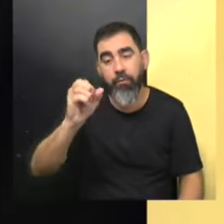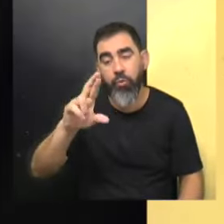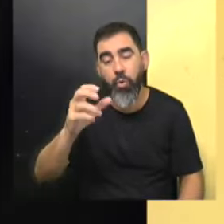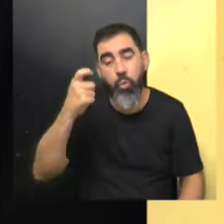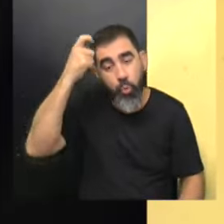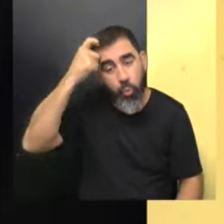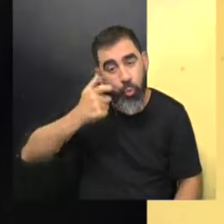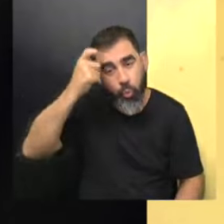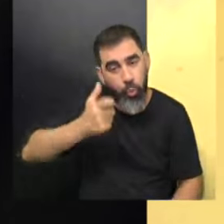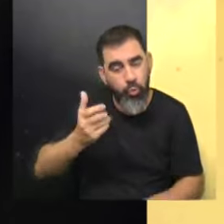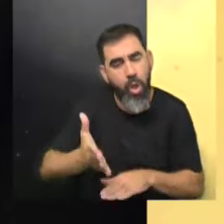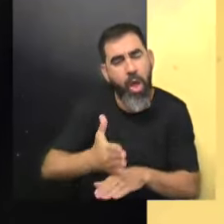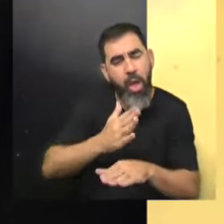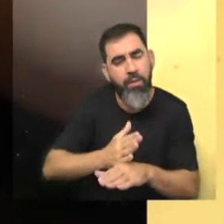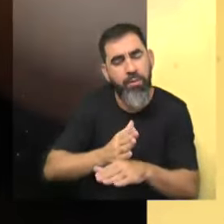habían reconvertido